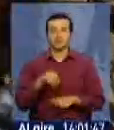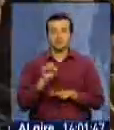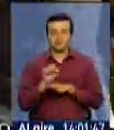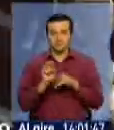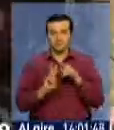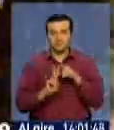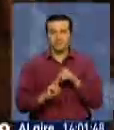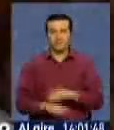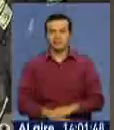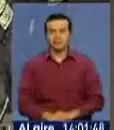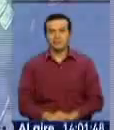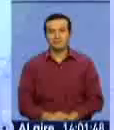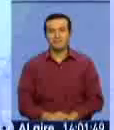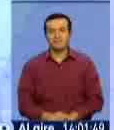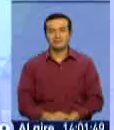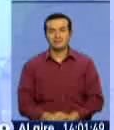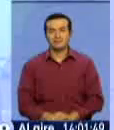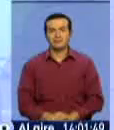Córdoba, Ecuador TV.